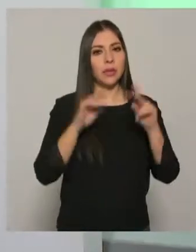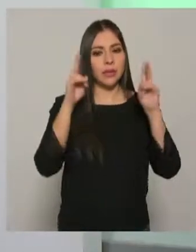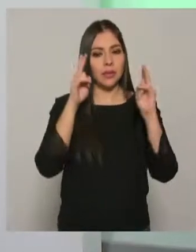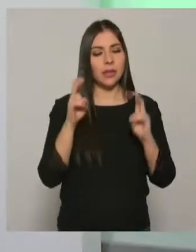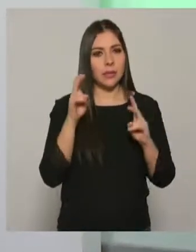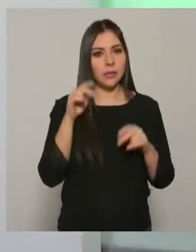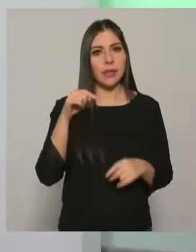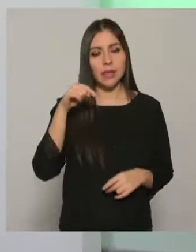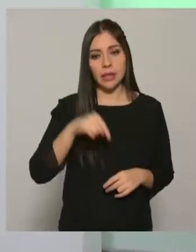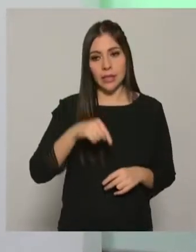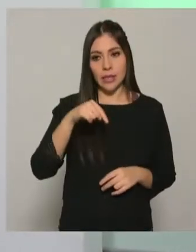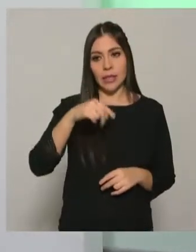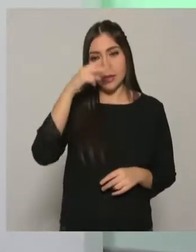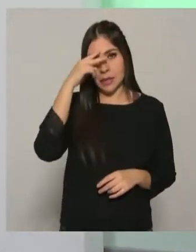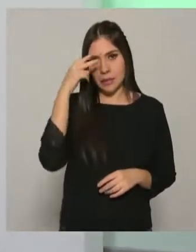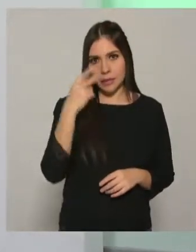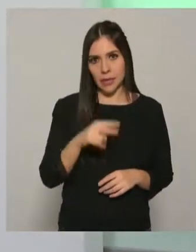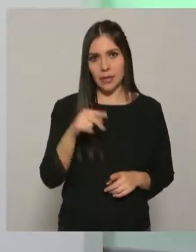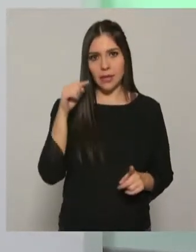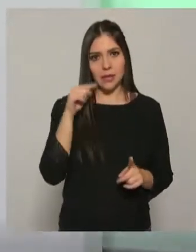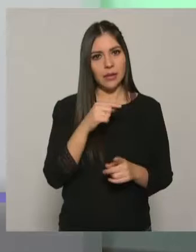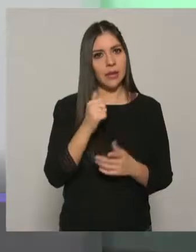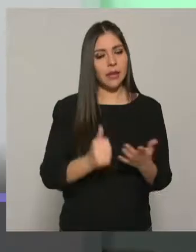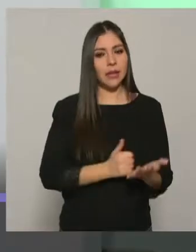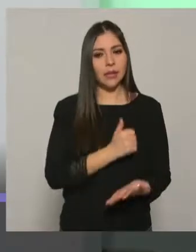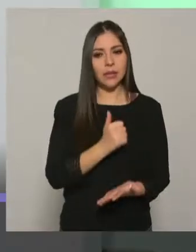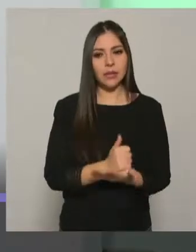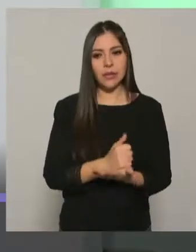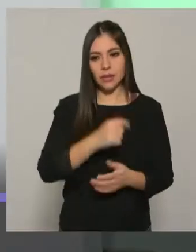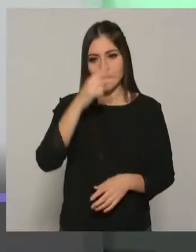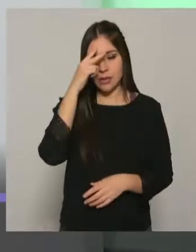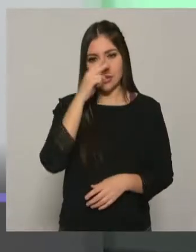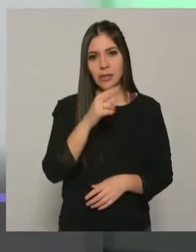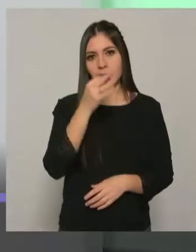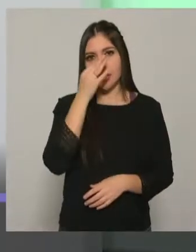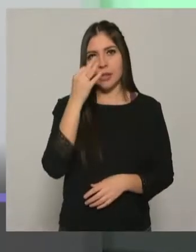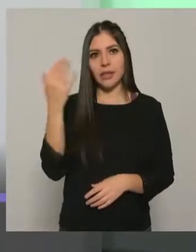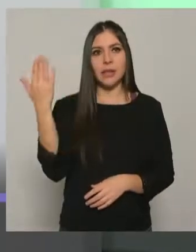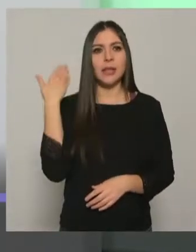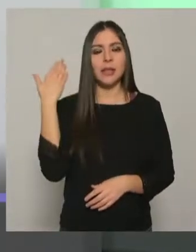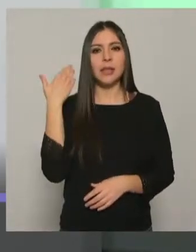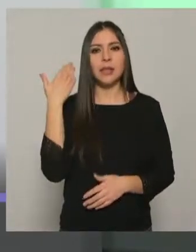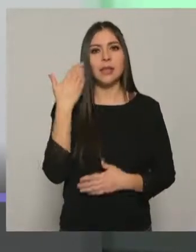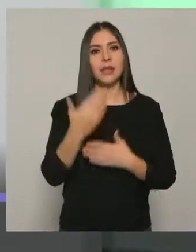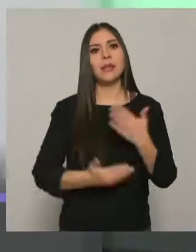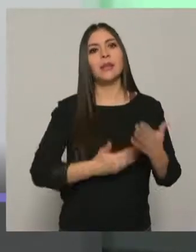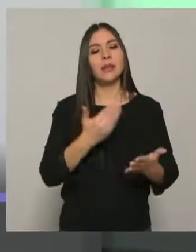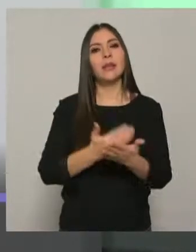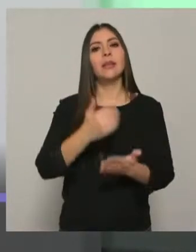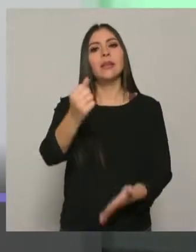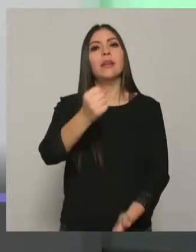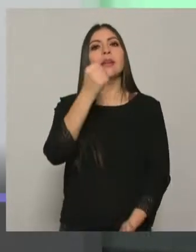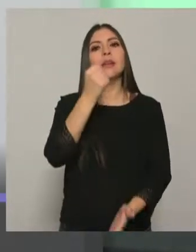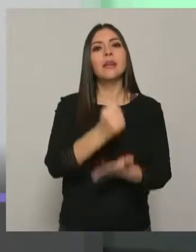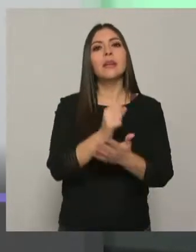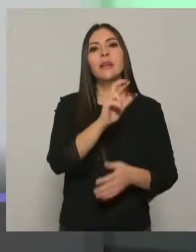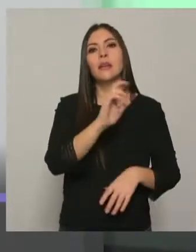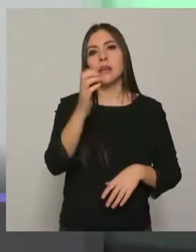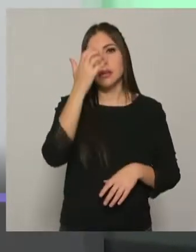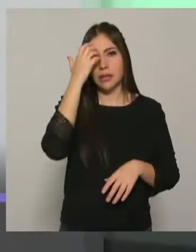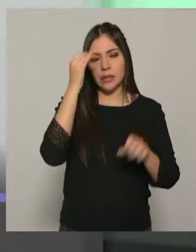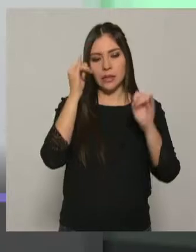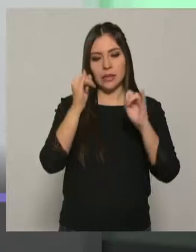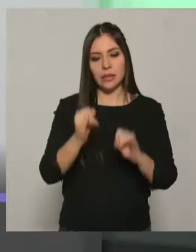México, particularmente en la Ciudad de México. Recientemente se aprobó el dictamen de reconocimiento de identidad de género en la Ciudad de